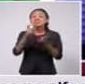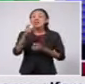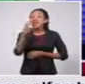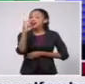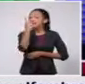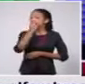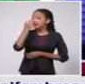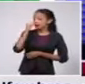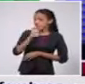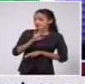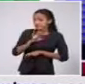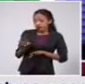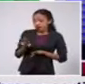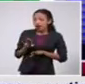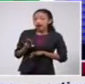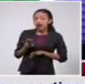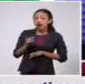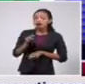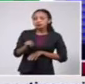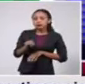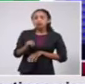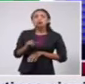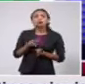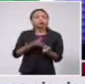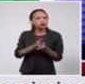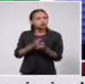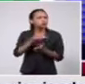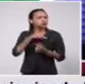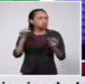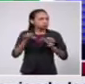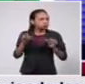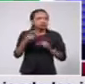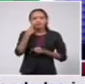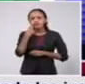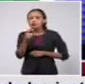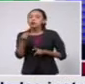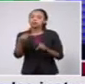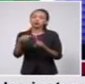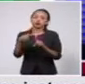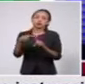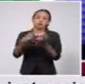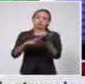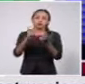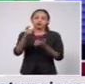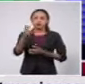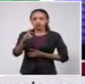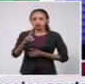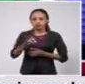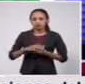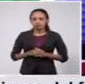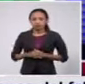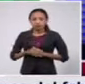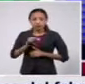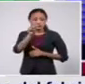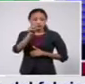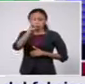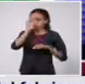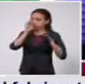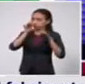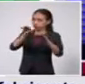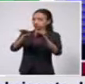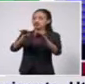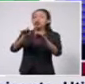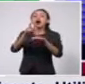realiza, al persistir con sintomatología, es positivo. Se ingresa,